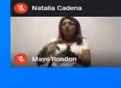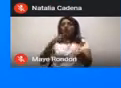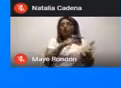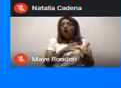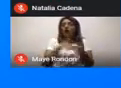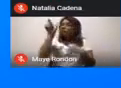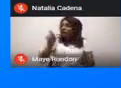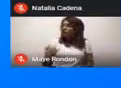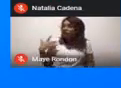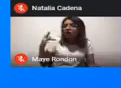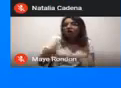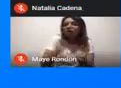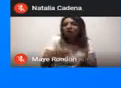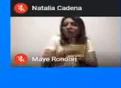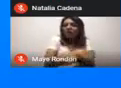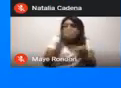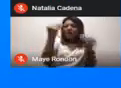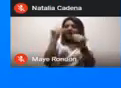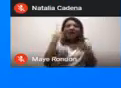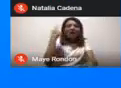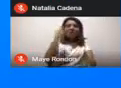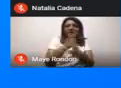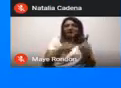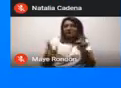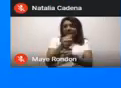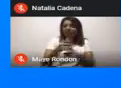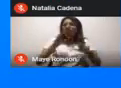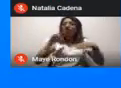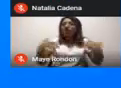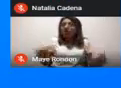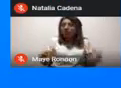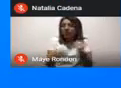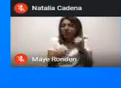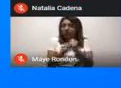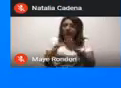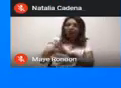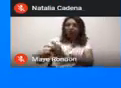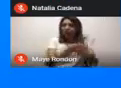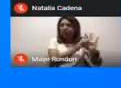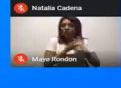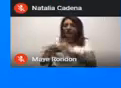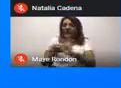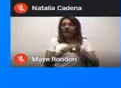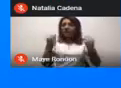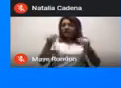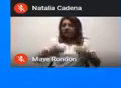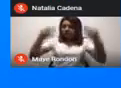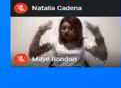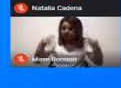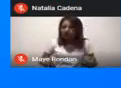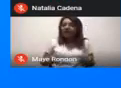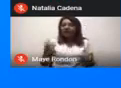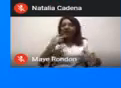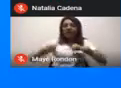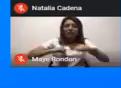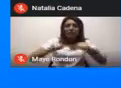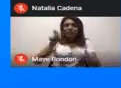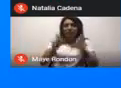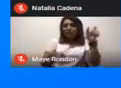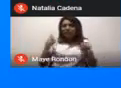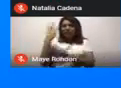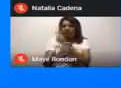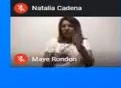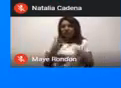gente, cómo se prepara para que esto pueda suceder y cómo trabajamos en conjunto y en sinergias para que realmente haya ese movimiento de personas alrededor del